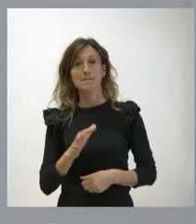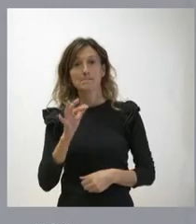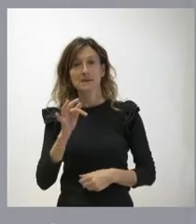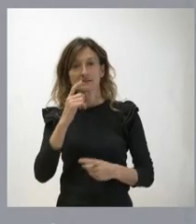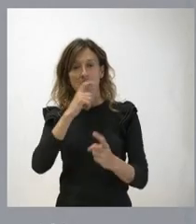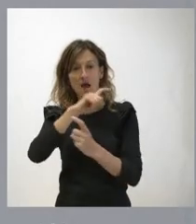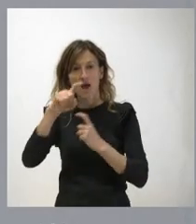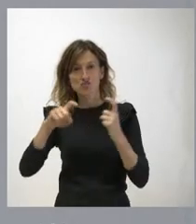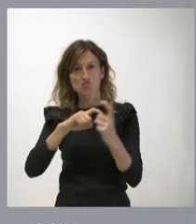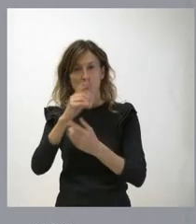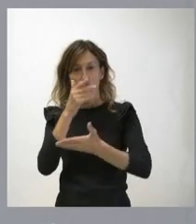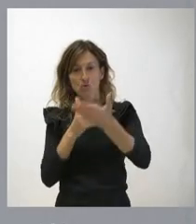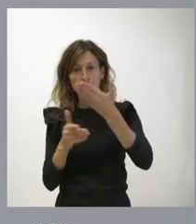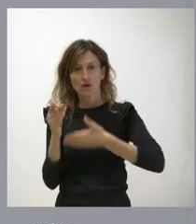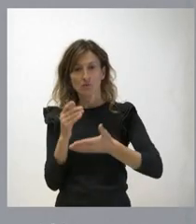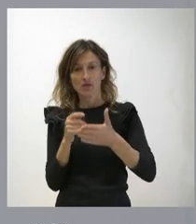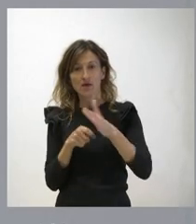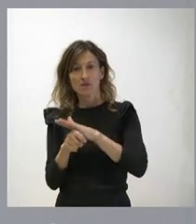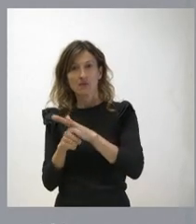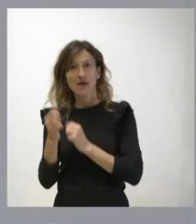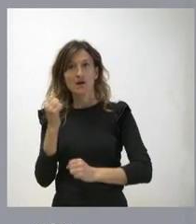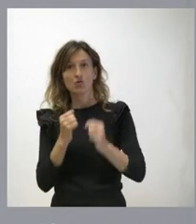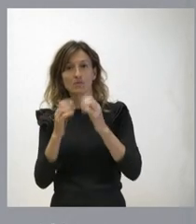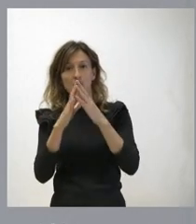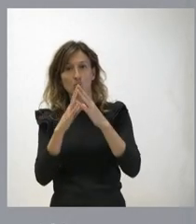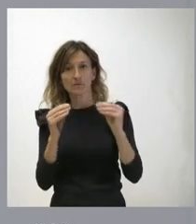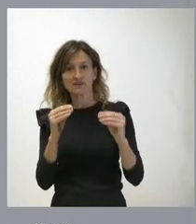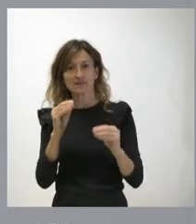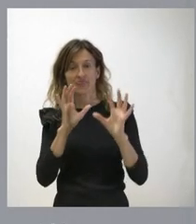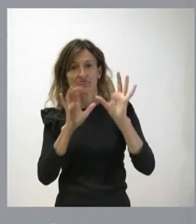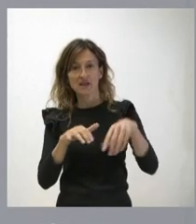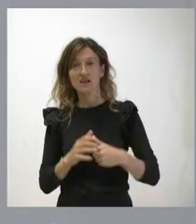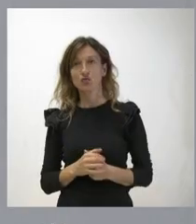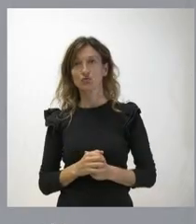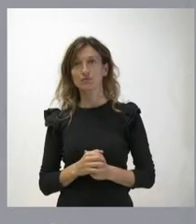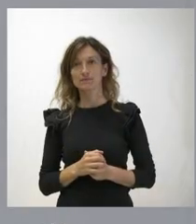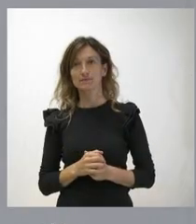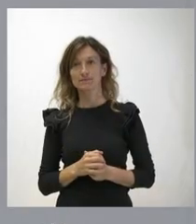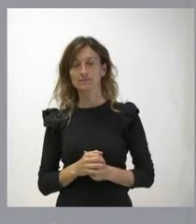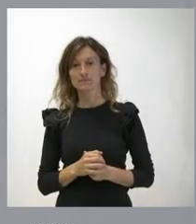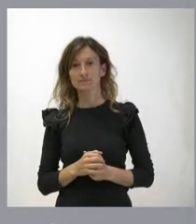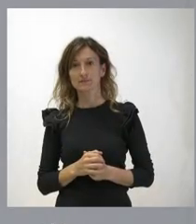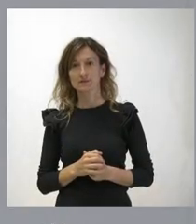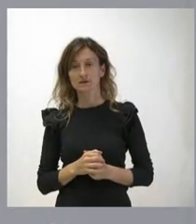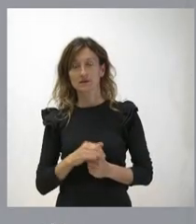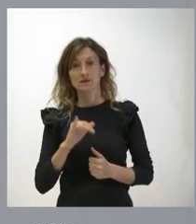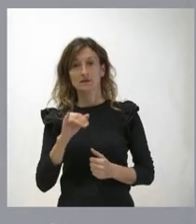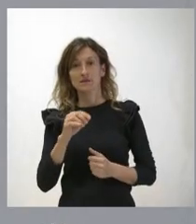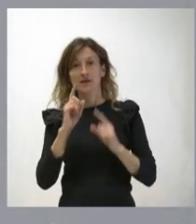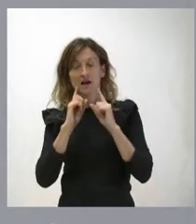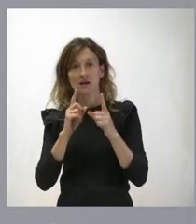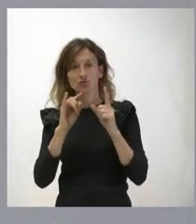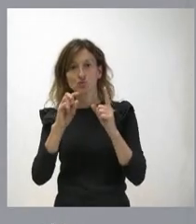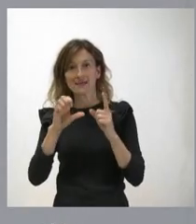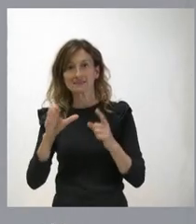venimos colaborando con una aportación económica la universidad de León en el caso del yunes y